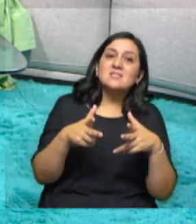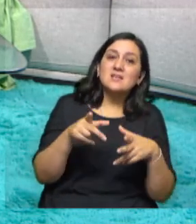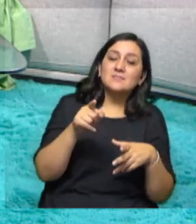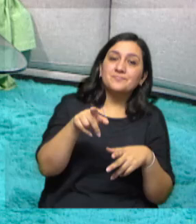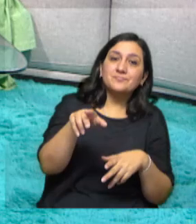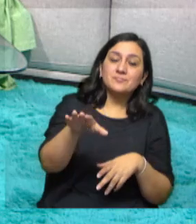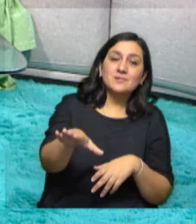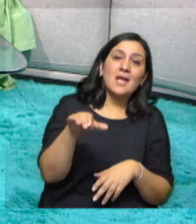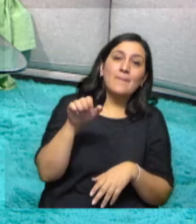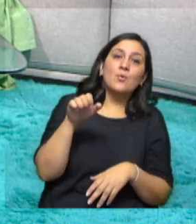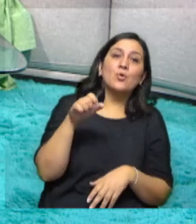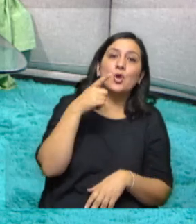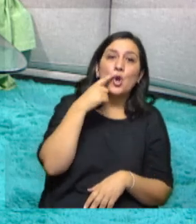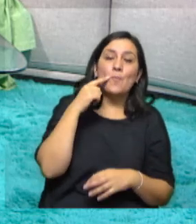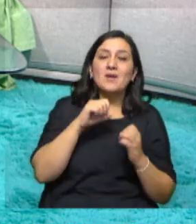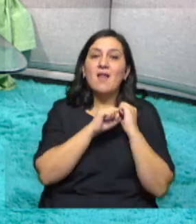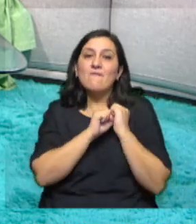otra cosa.